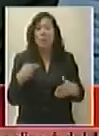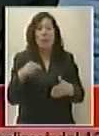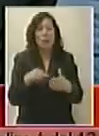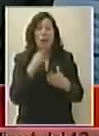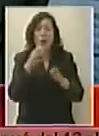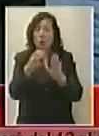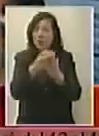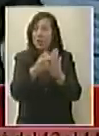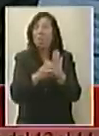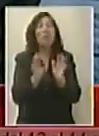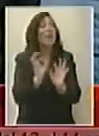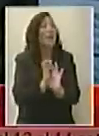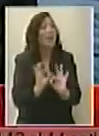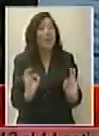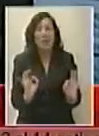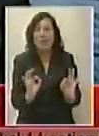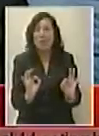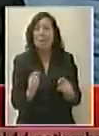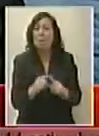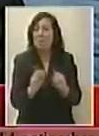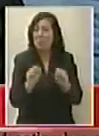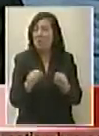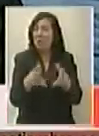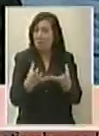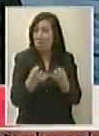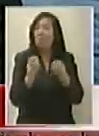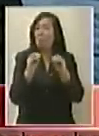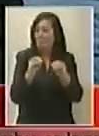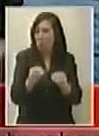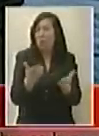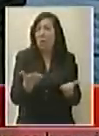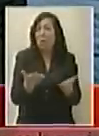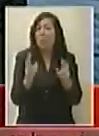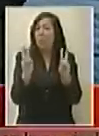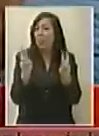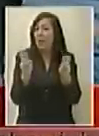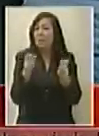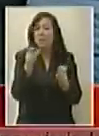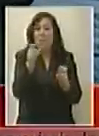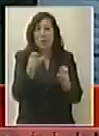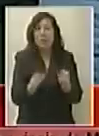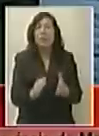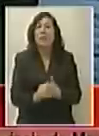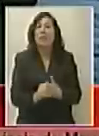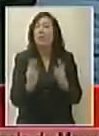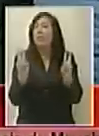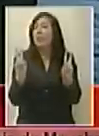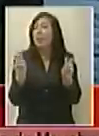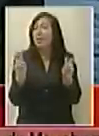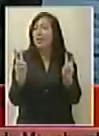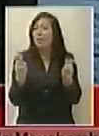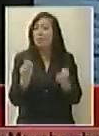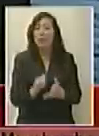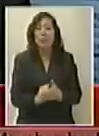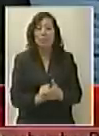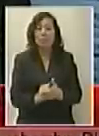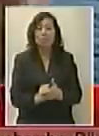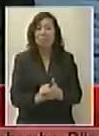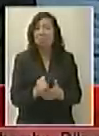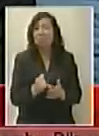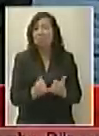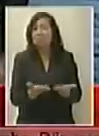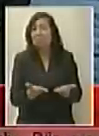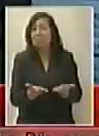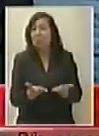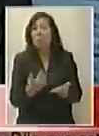a la Constitución por ningún lado pero si quieren plantear su acción por un tema personal o un tema de de en fin o